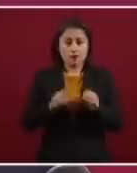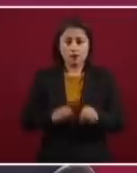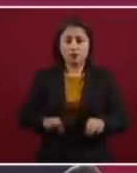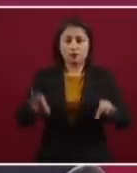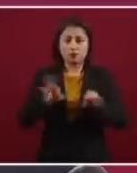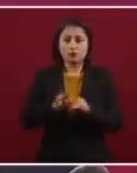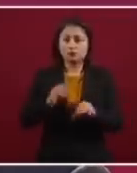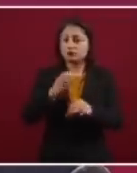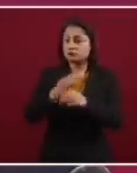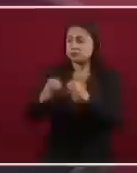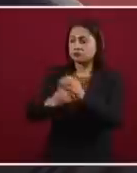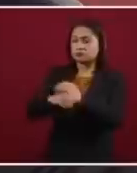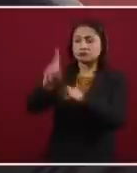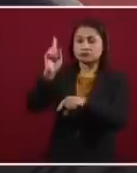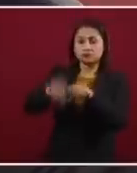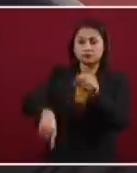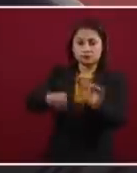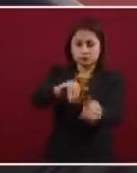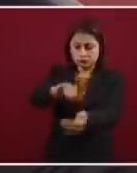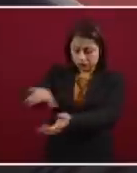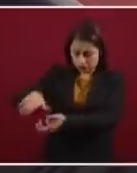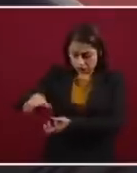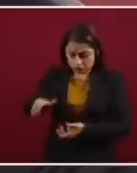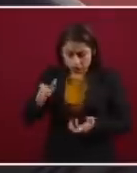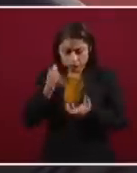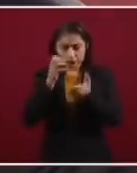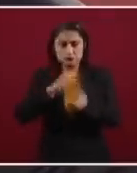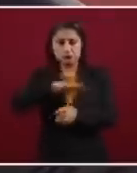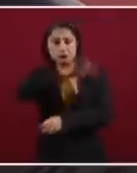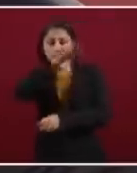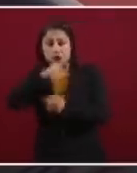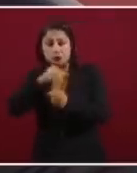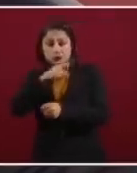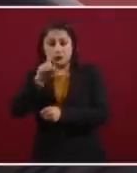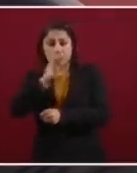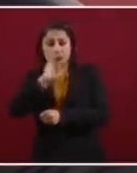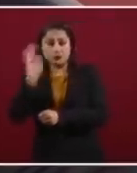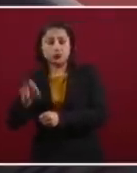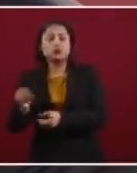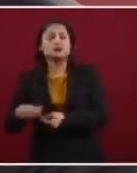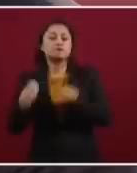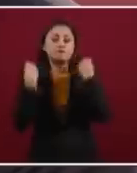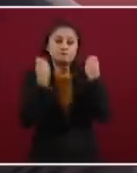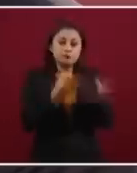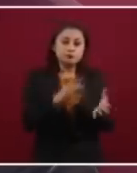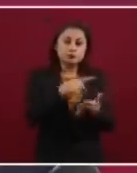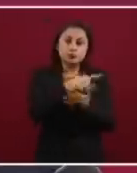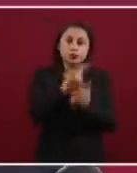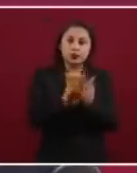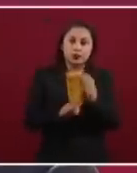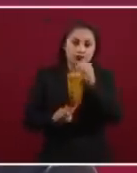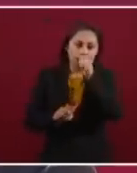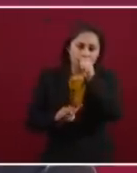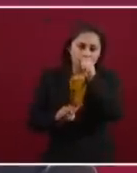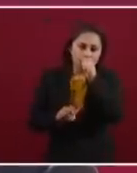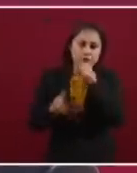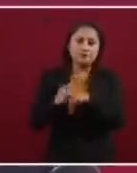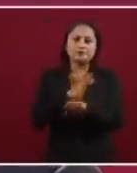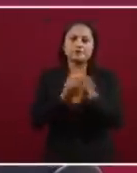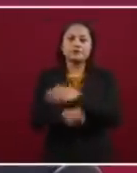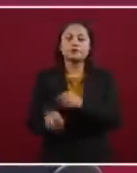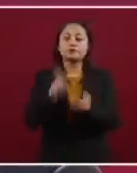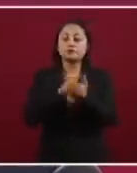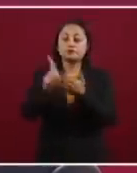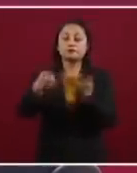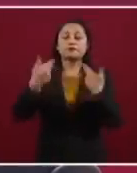como el caso de los derechos humanos la búsqueda de desaparecidos